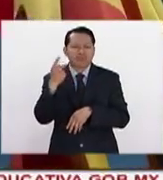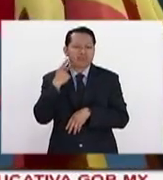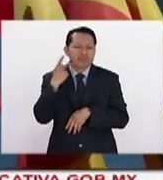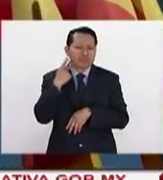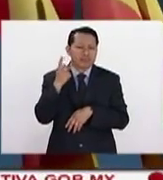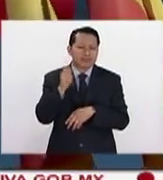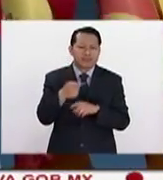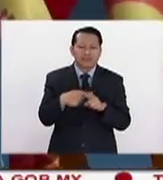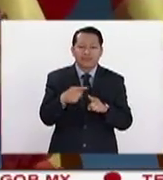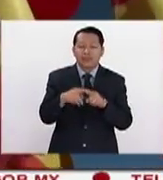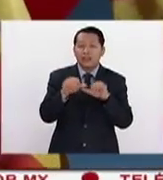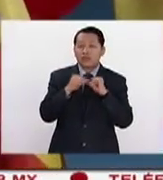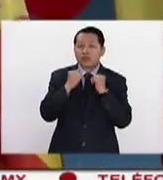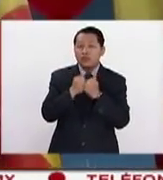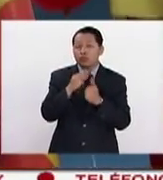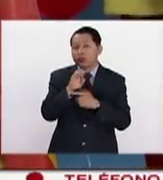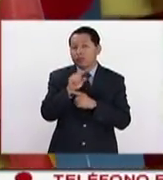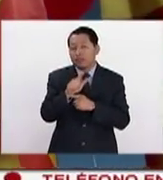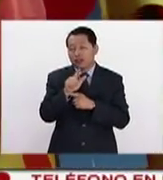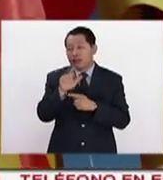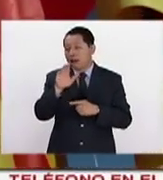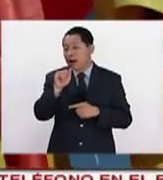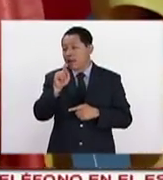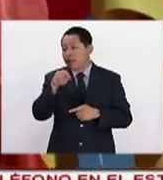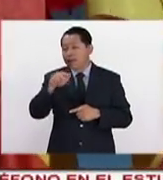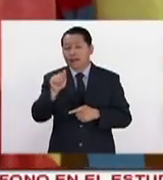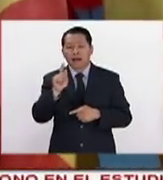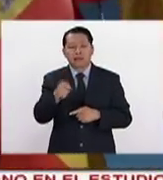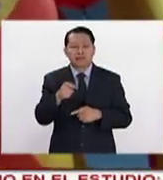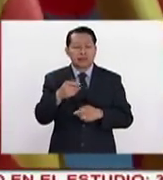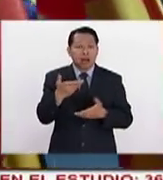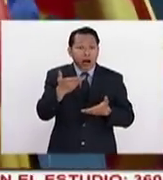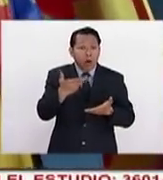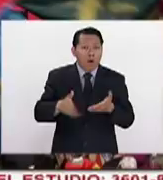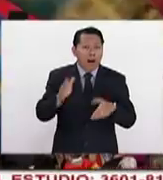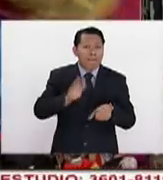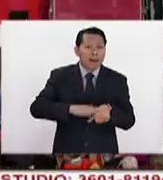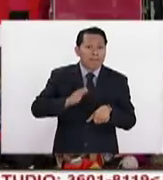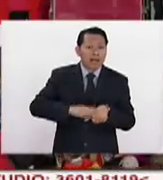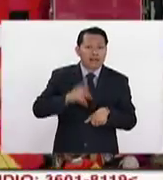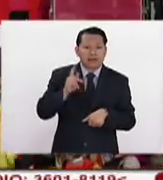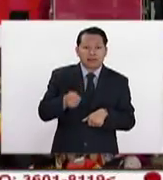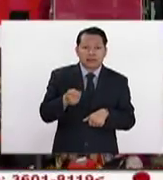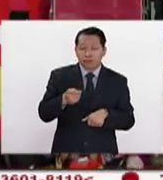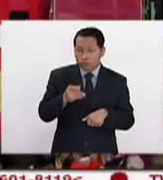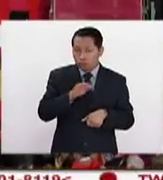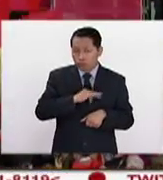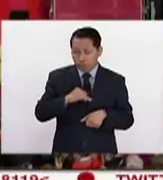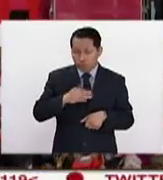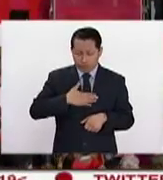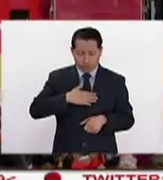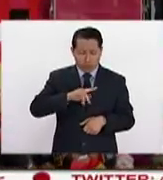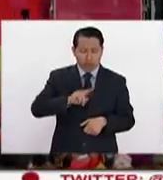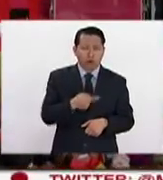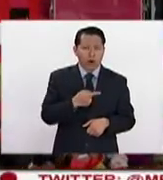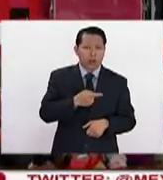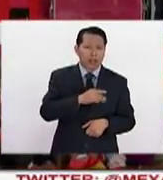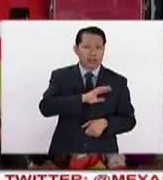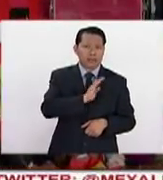manifestantes convocados por la sociedad civil catalana marcharon bajo el lema "Ahora más que nunca, sentido común, yo soy español,